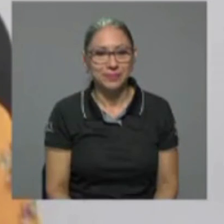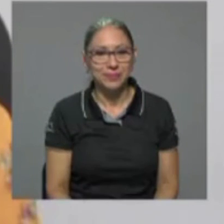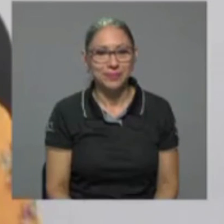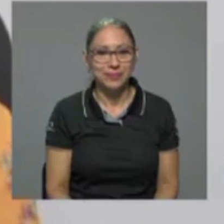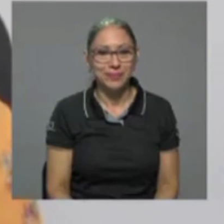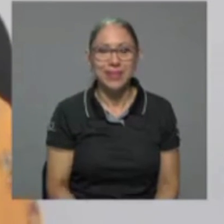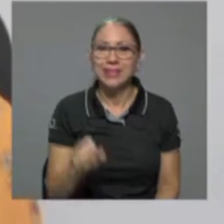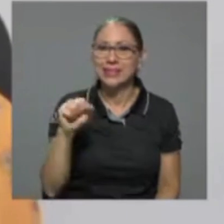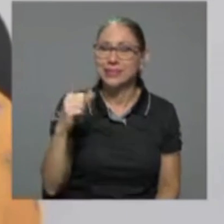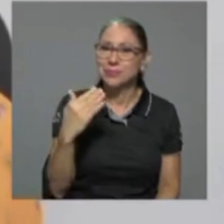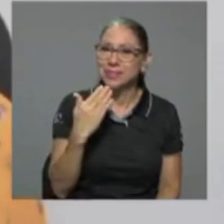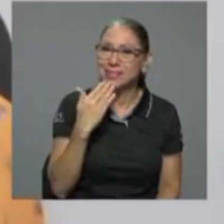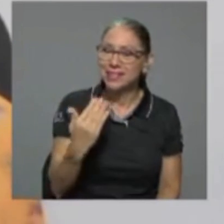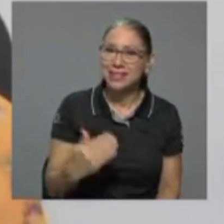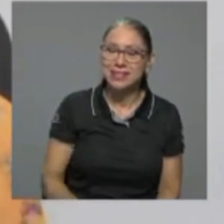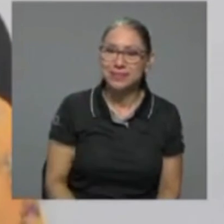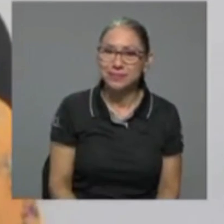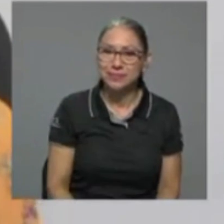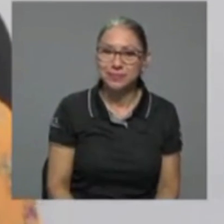Sí, muchas gracias.